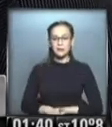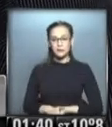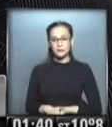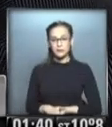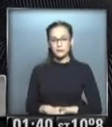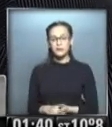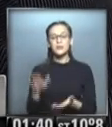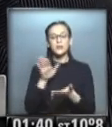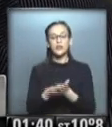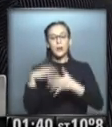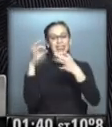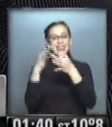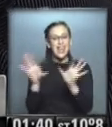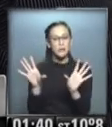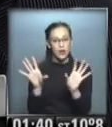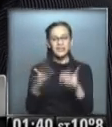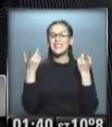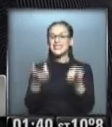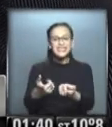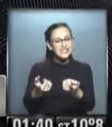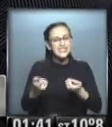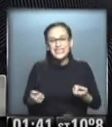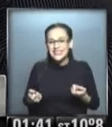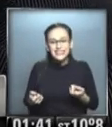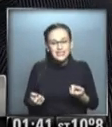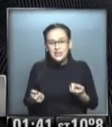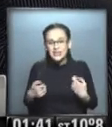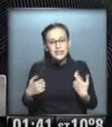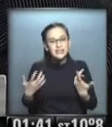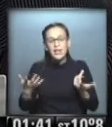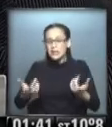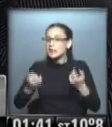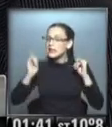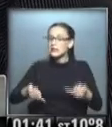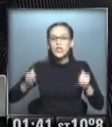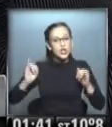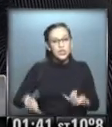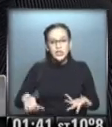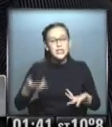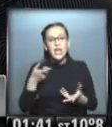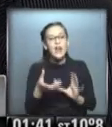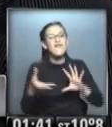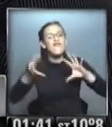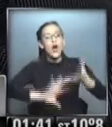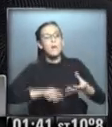la democracia necesita que esta suerte de callejón sin salida